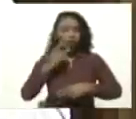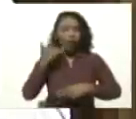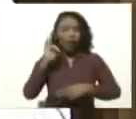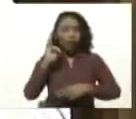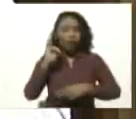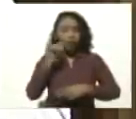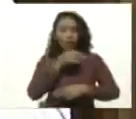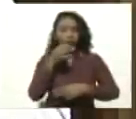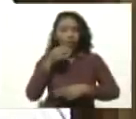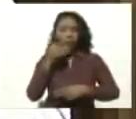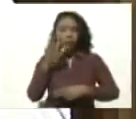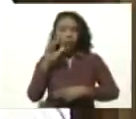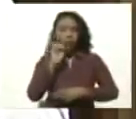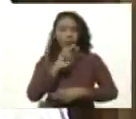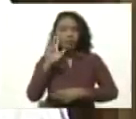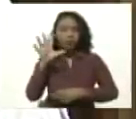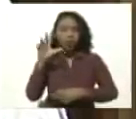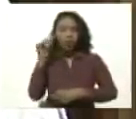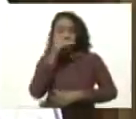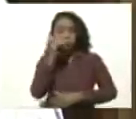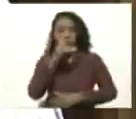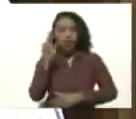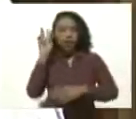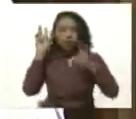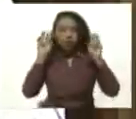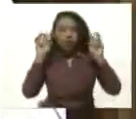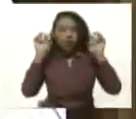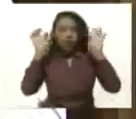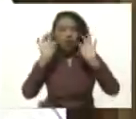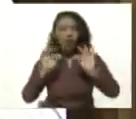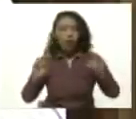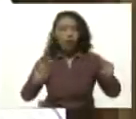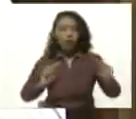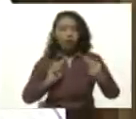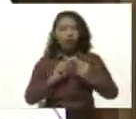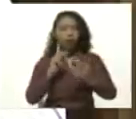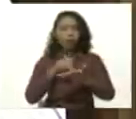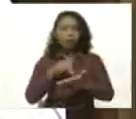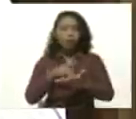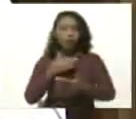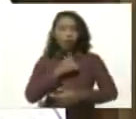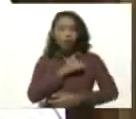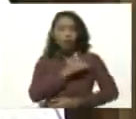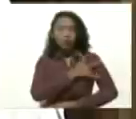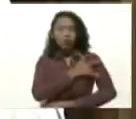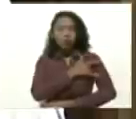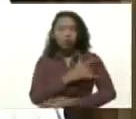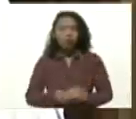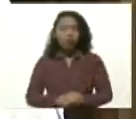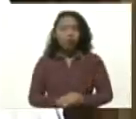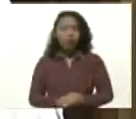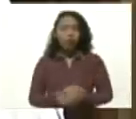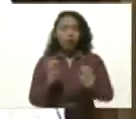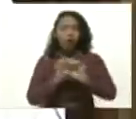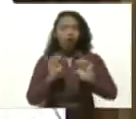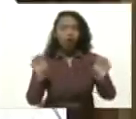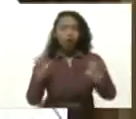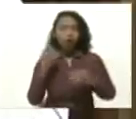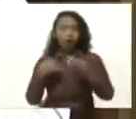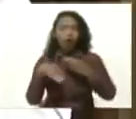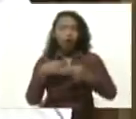exitoso para este próximo 25 de octubre este nuevo tipo de encuentro presencial en nuestras universidades, con una educación que